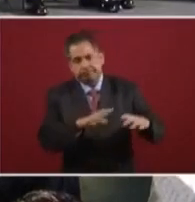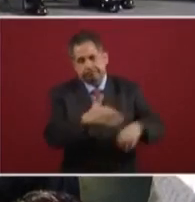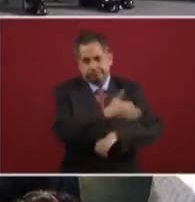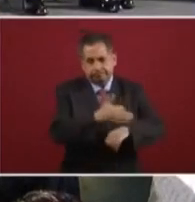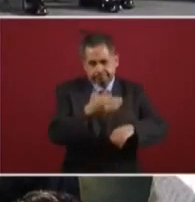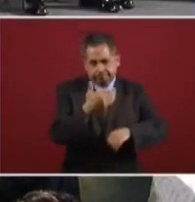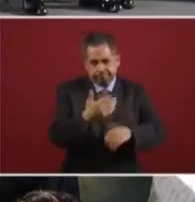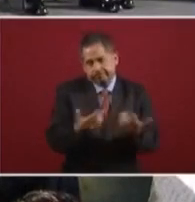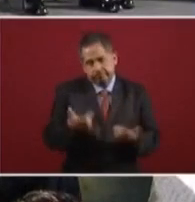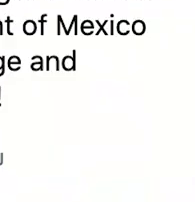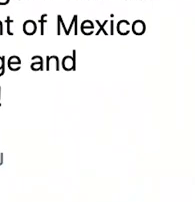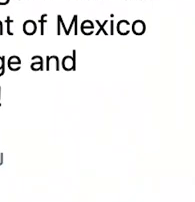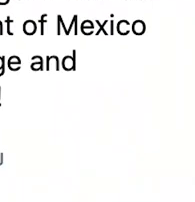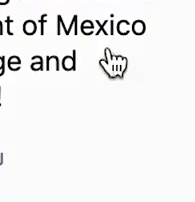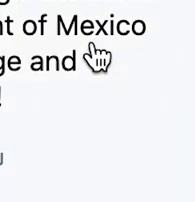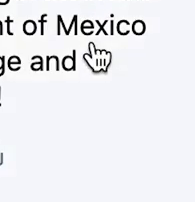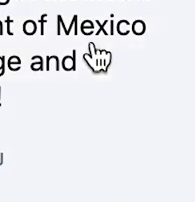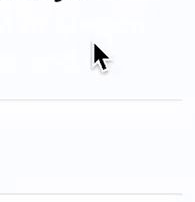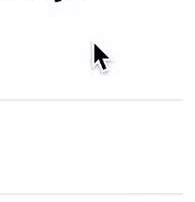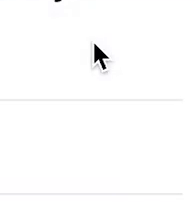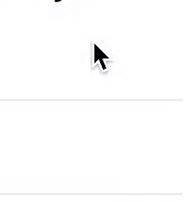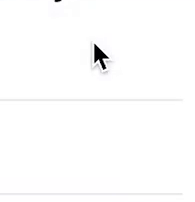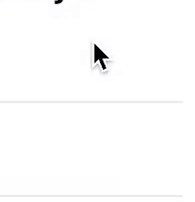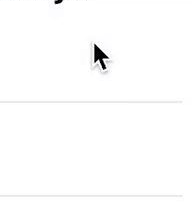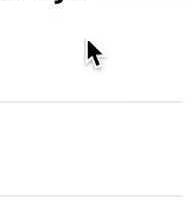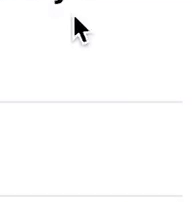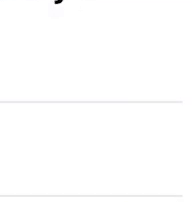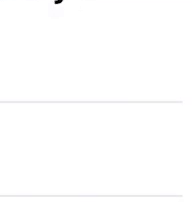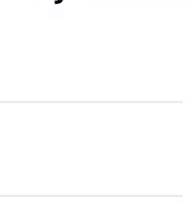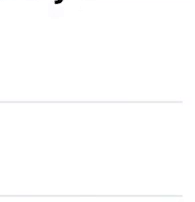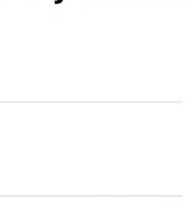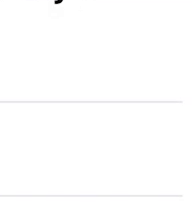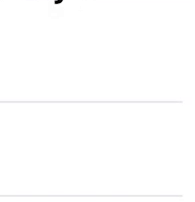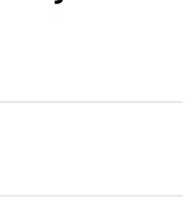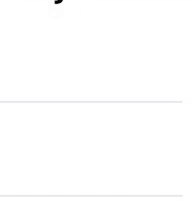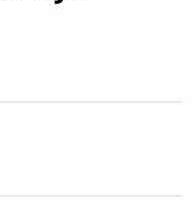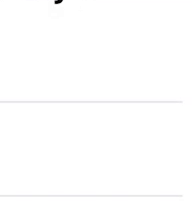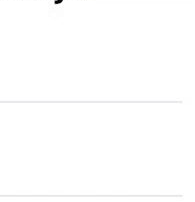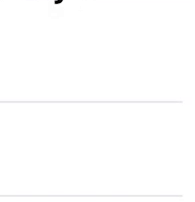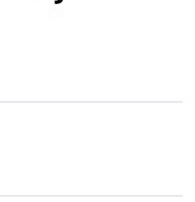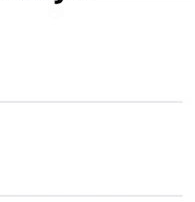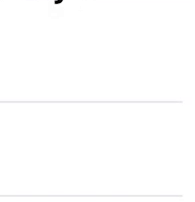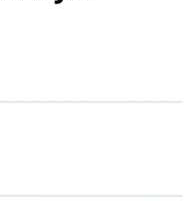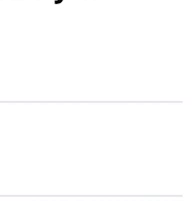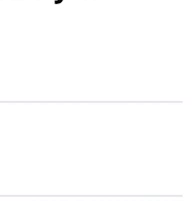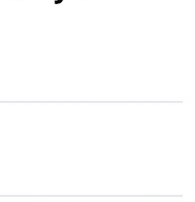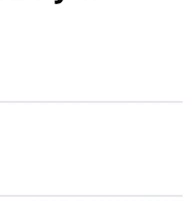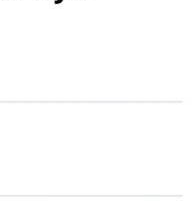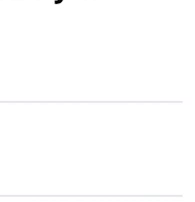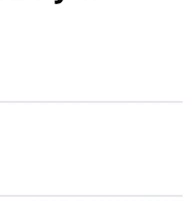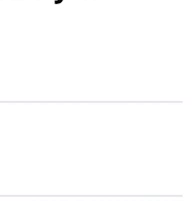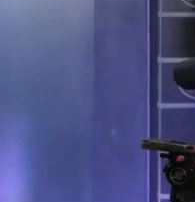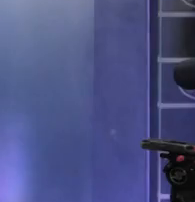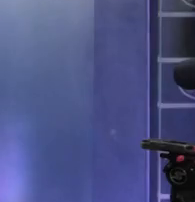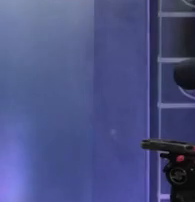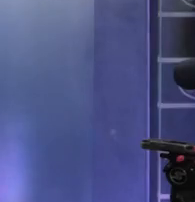del norte esto no en otro mensaje franz schubert ya que está dispuesto a enviar al ejército para hacerlo de una manera rápida y efectiva